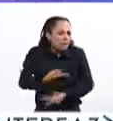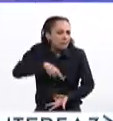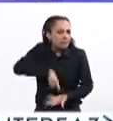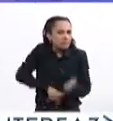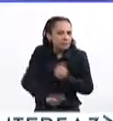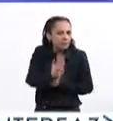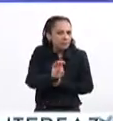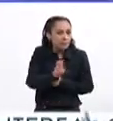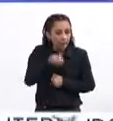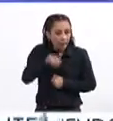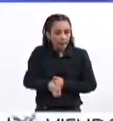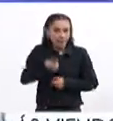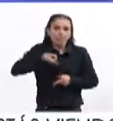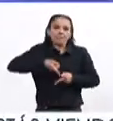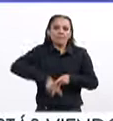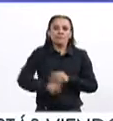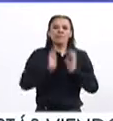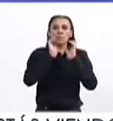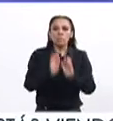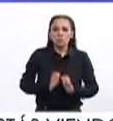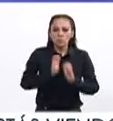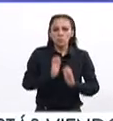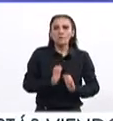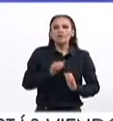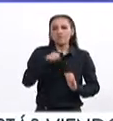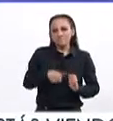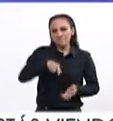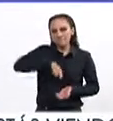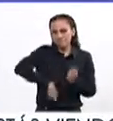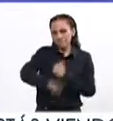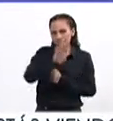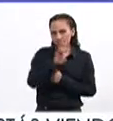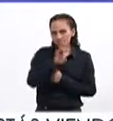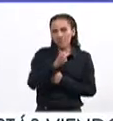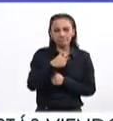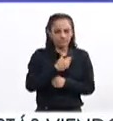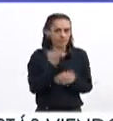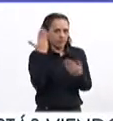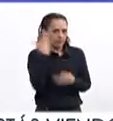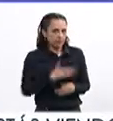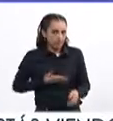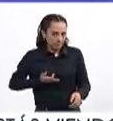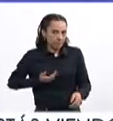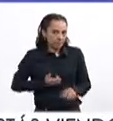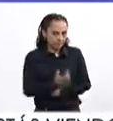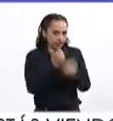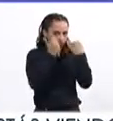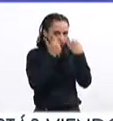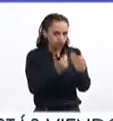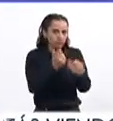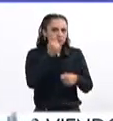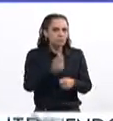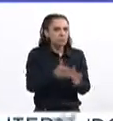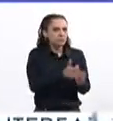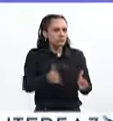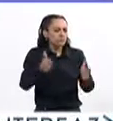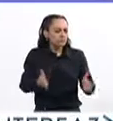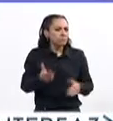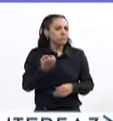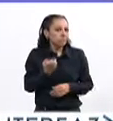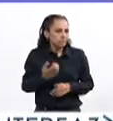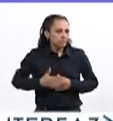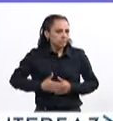ya estamos cuidando a nuestra infancia. Y está comprobado que es una etapa donde se percibe, donde se